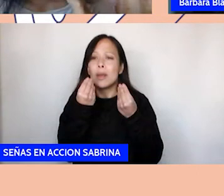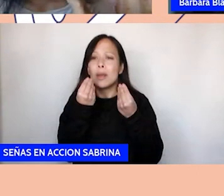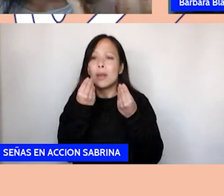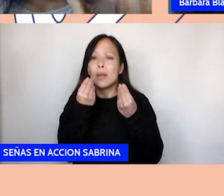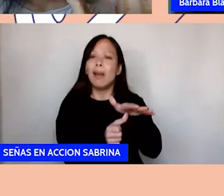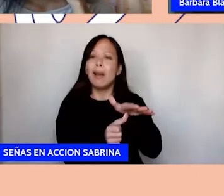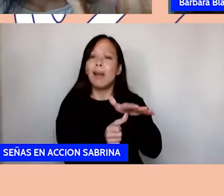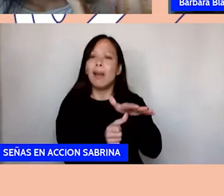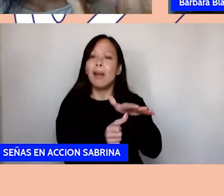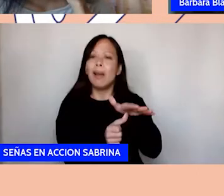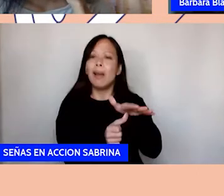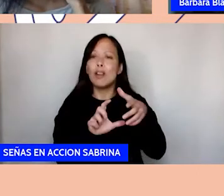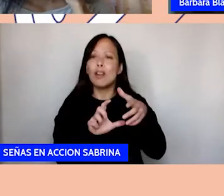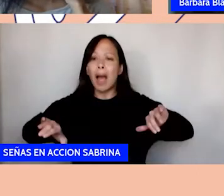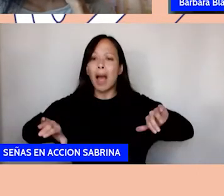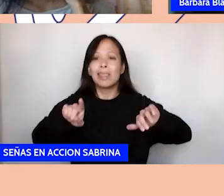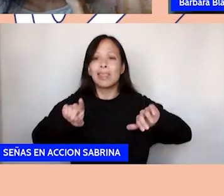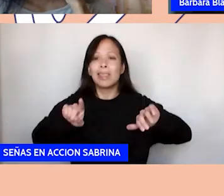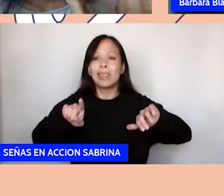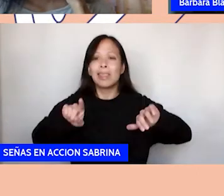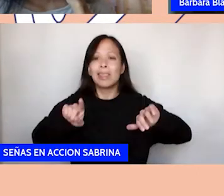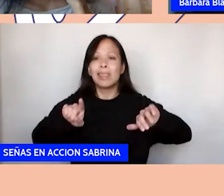Salesforce ayuda muchísimo en ese sentido también.